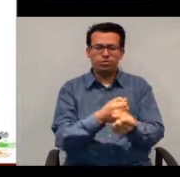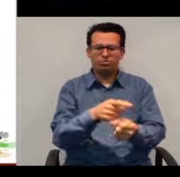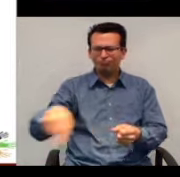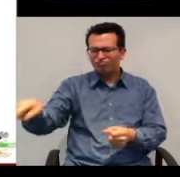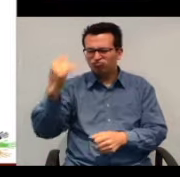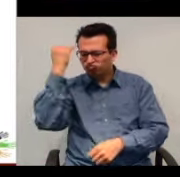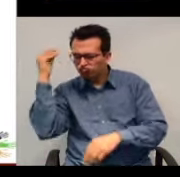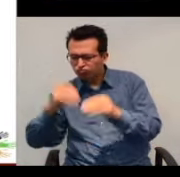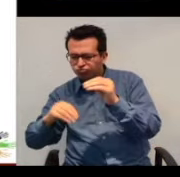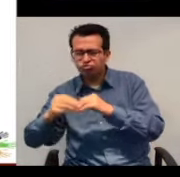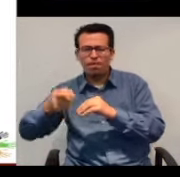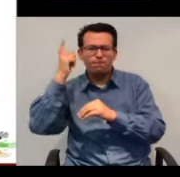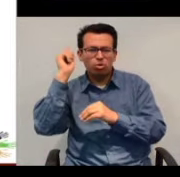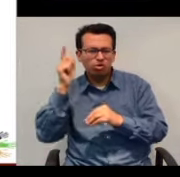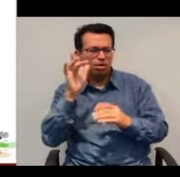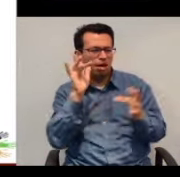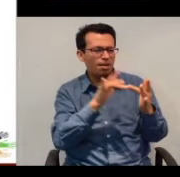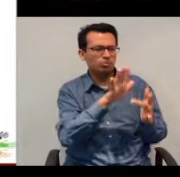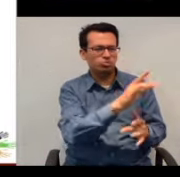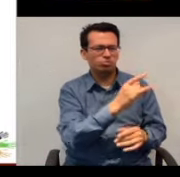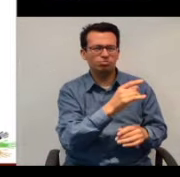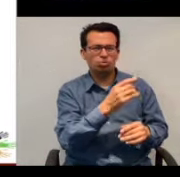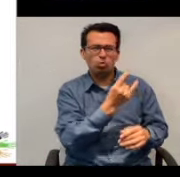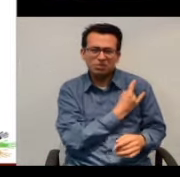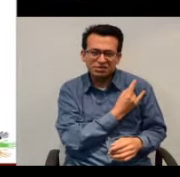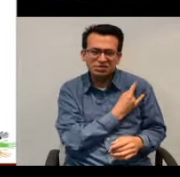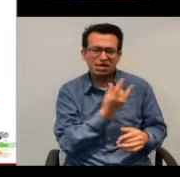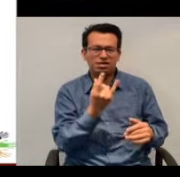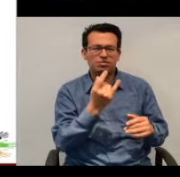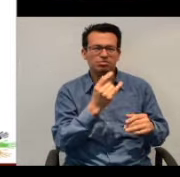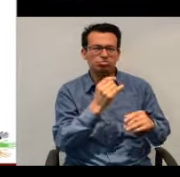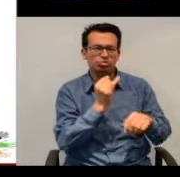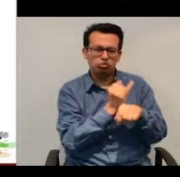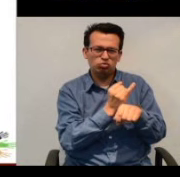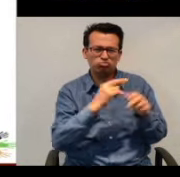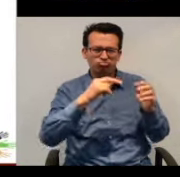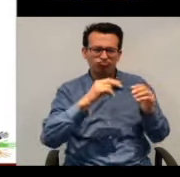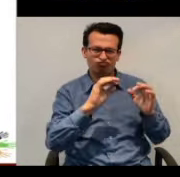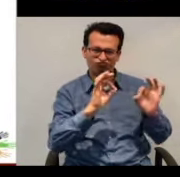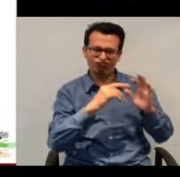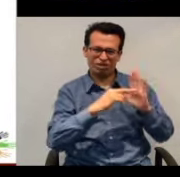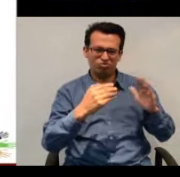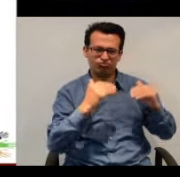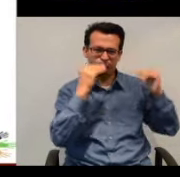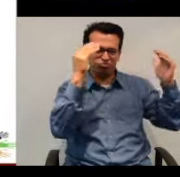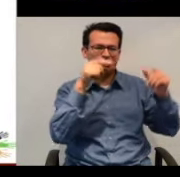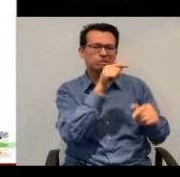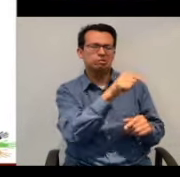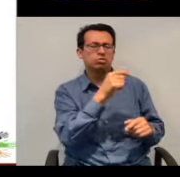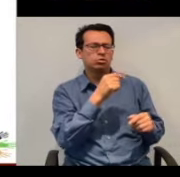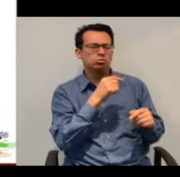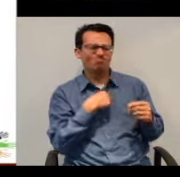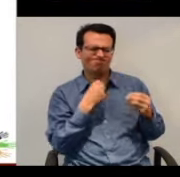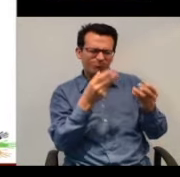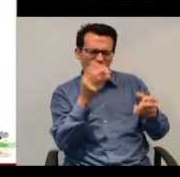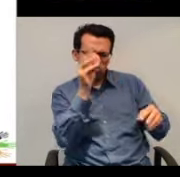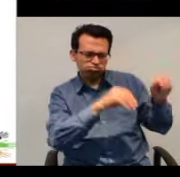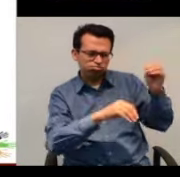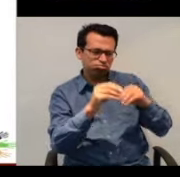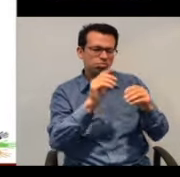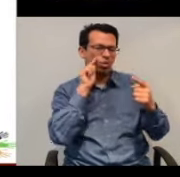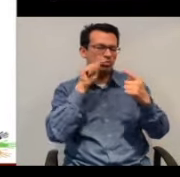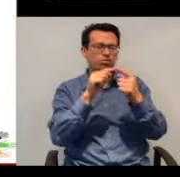inclusiva en las instituciones de educación superior. El segundo es permitir articular estrategias y acciones desde el